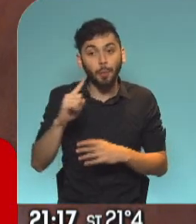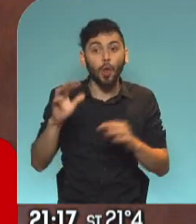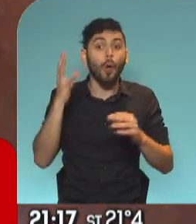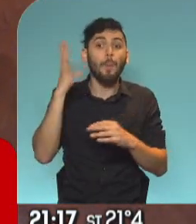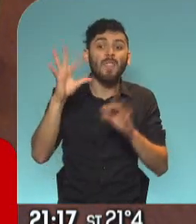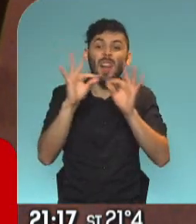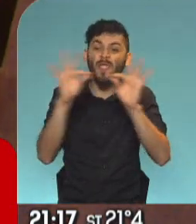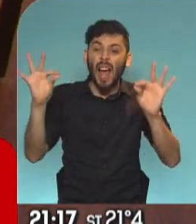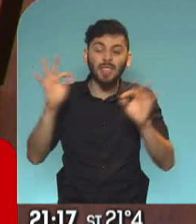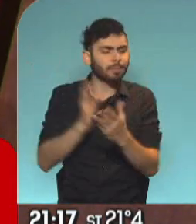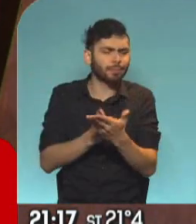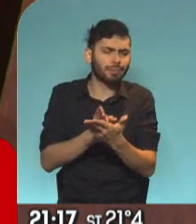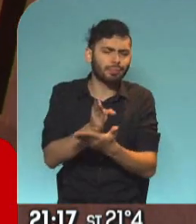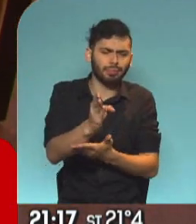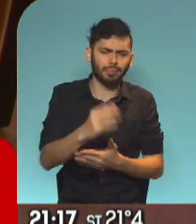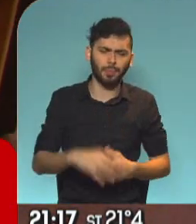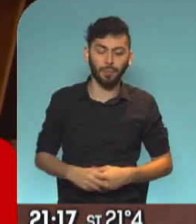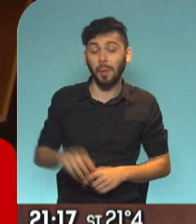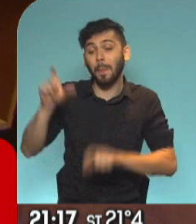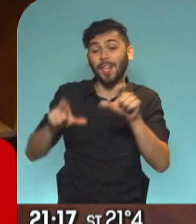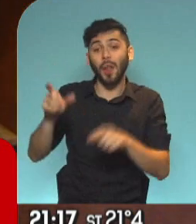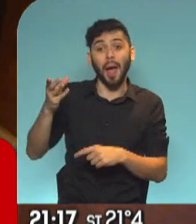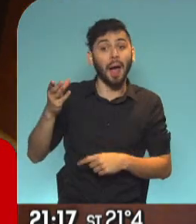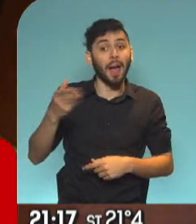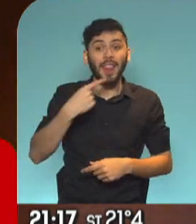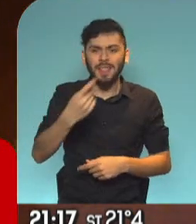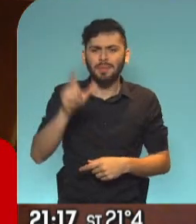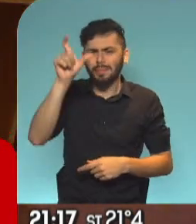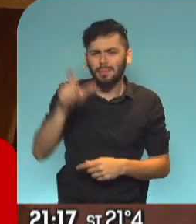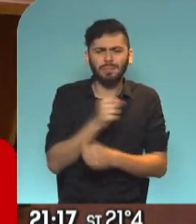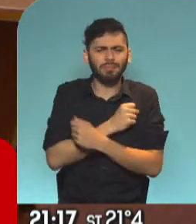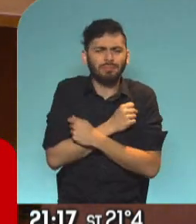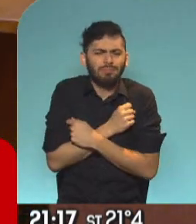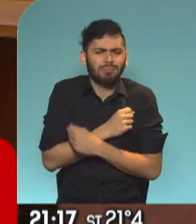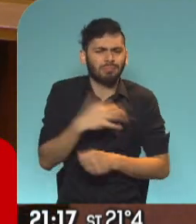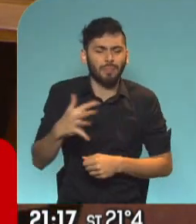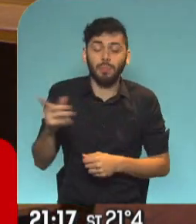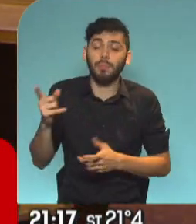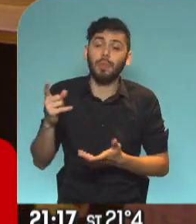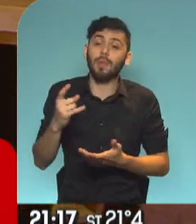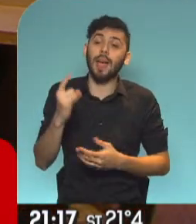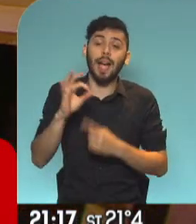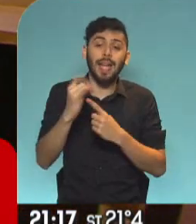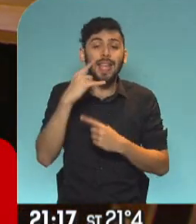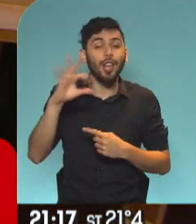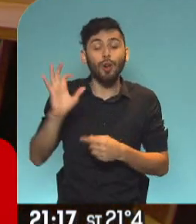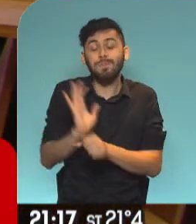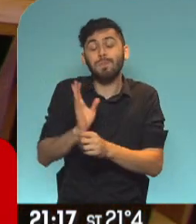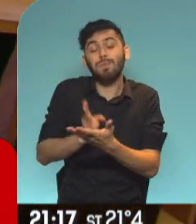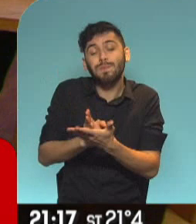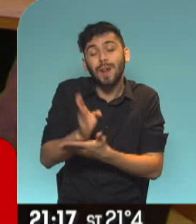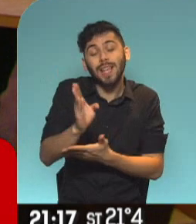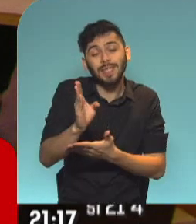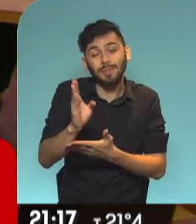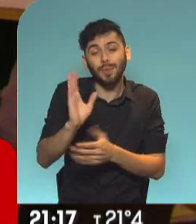supuesto que van a seguir. Se puede ver en la respuesta de la gente, claramente, ¿no? Un ser querible, entrañable. Lo vamos a tener para siempre, por suerte. Queda como un